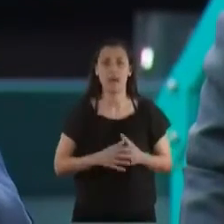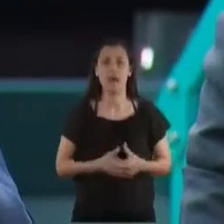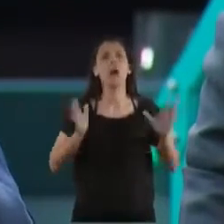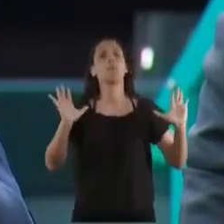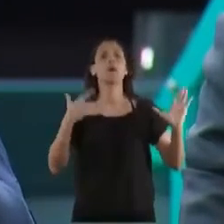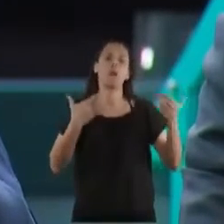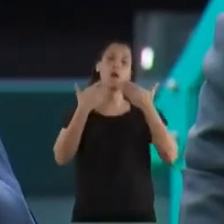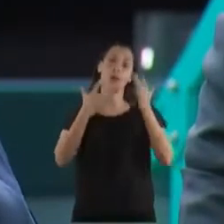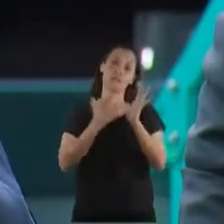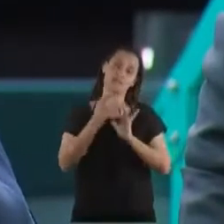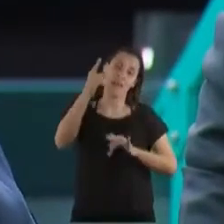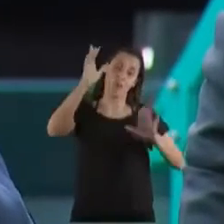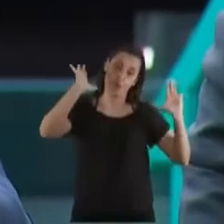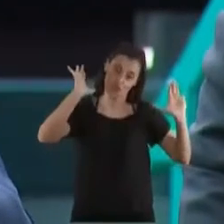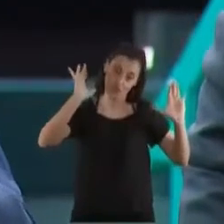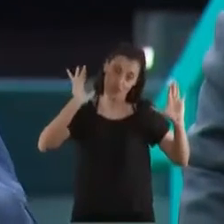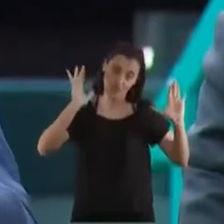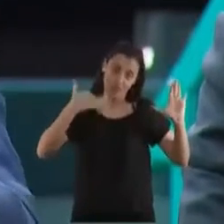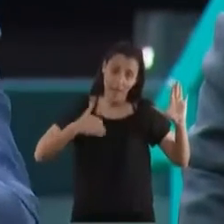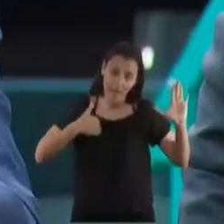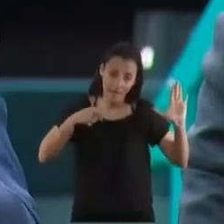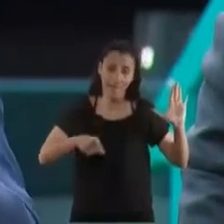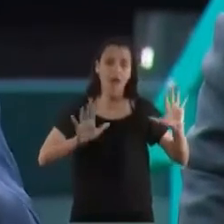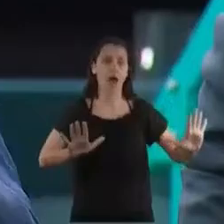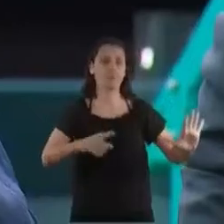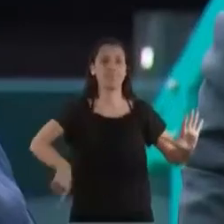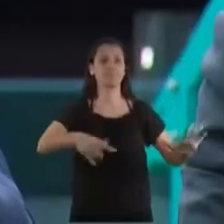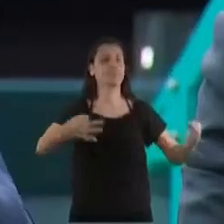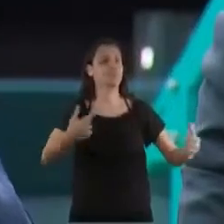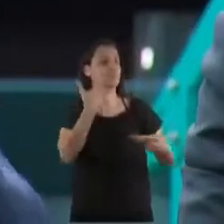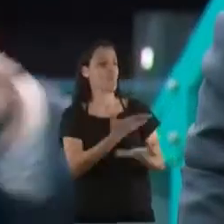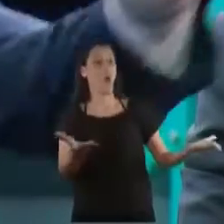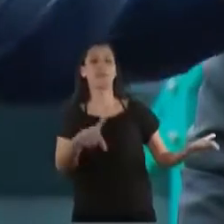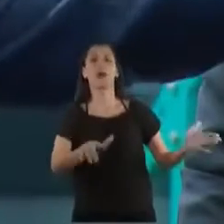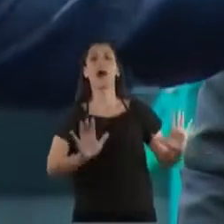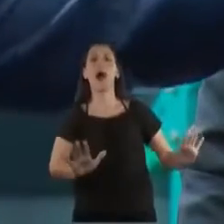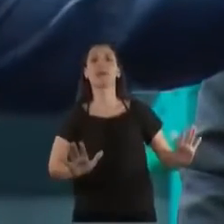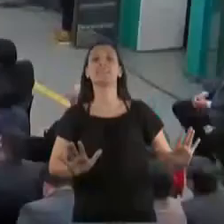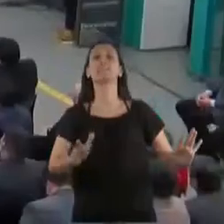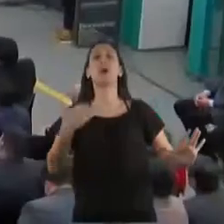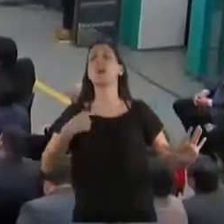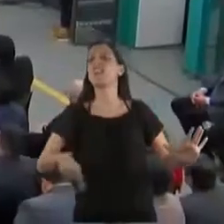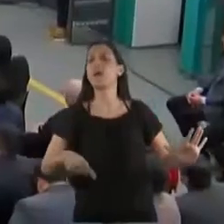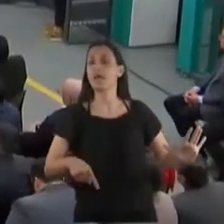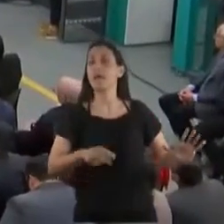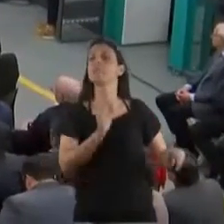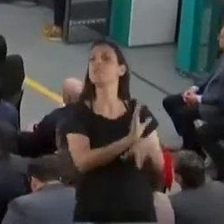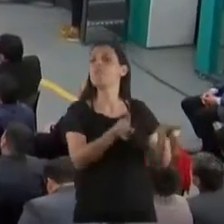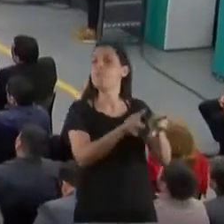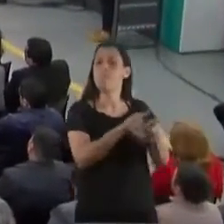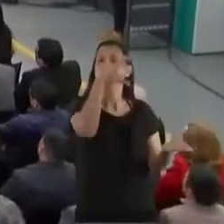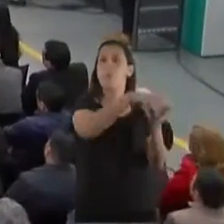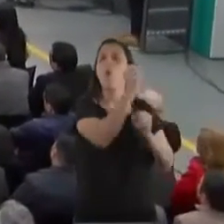Pero gracias a Dios, la Argentina es esto. La Argentina es esta empresa que da trabajo.